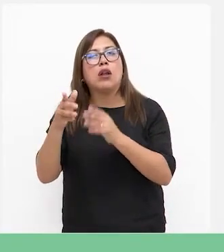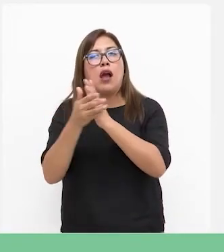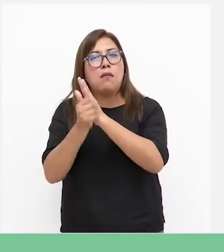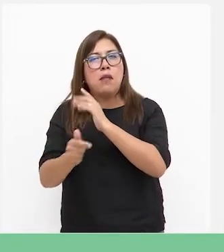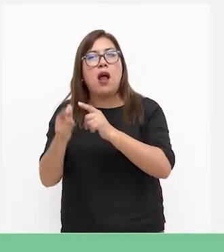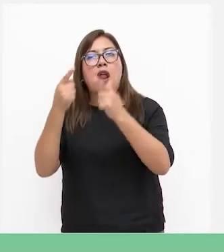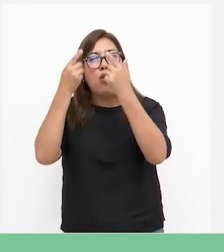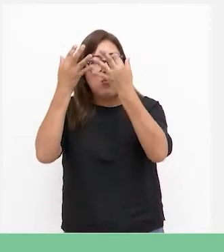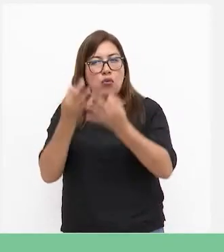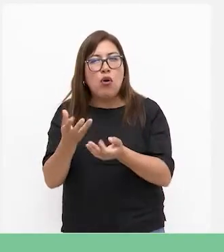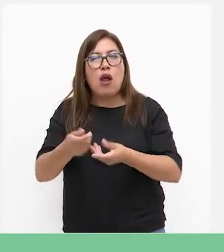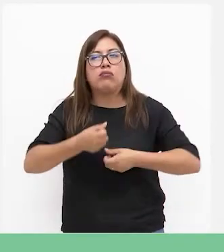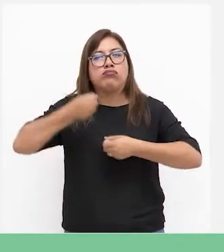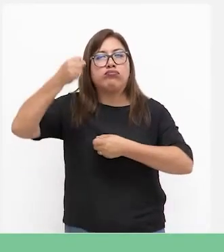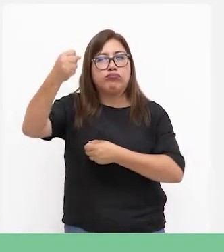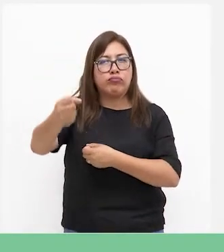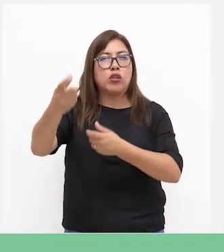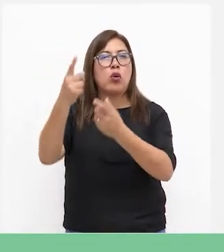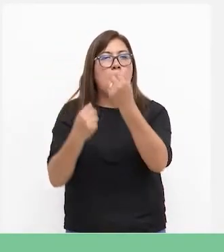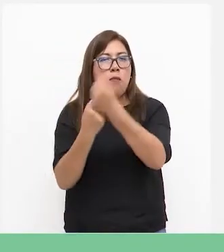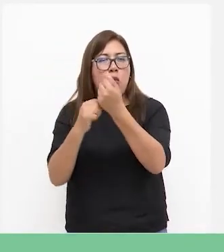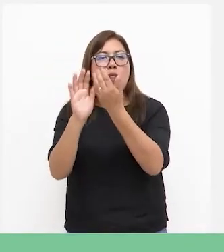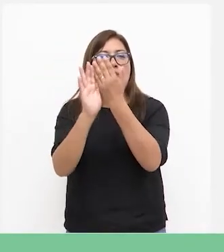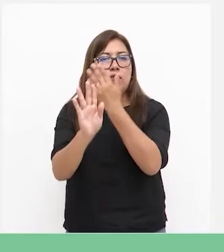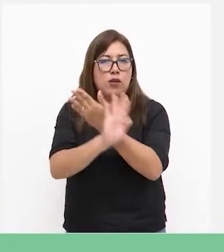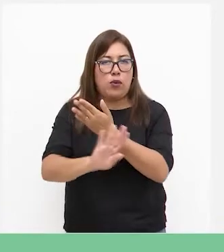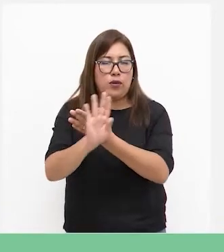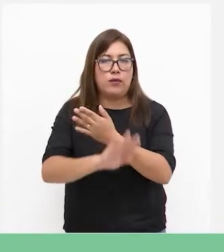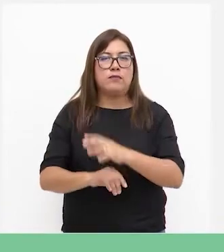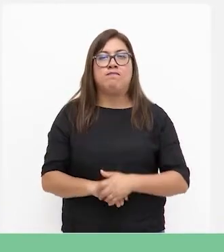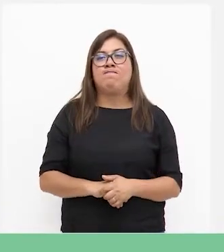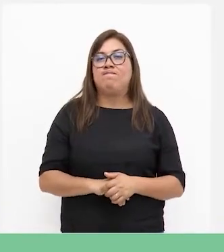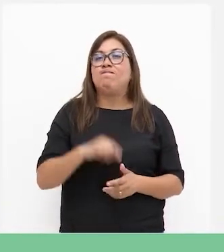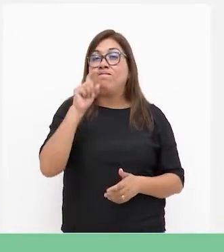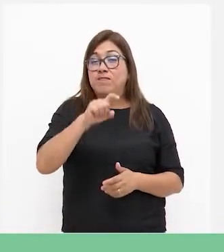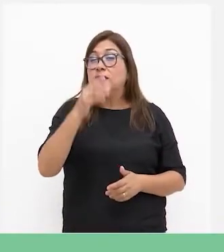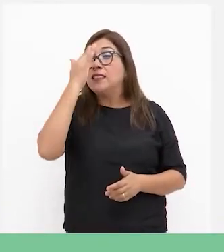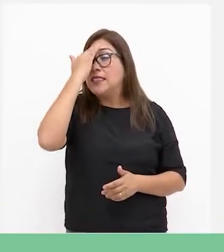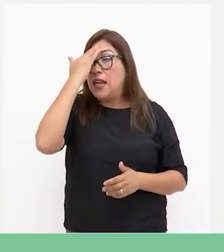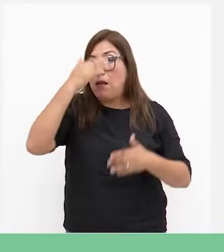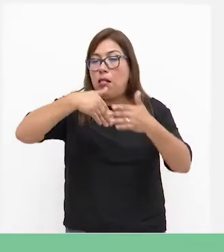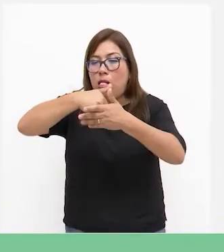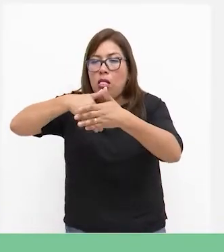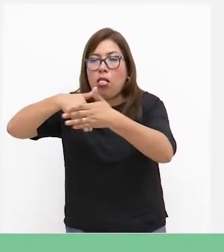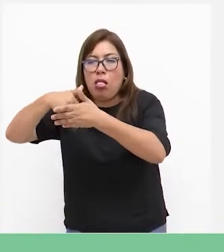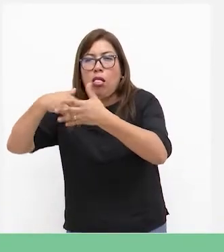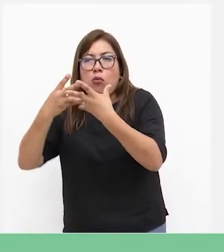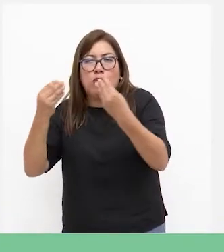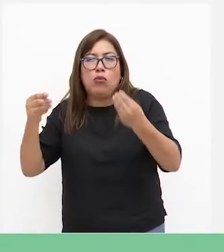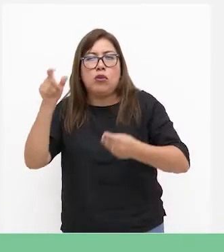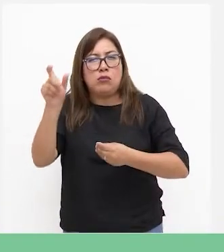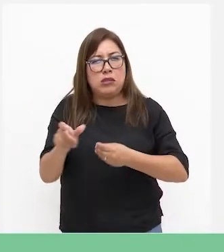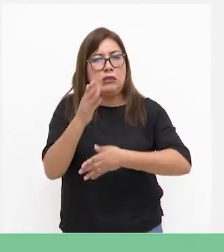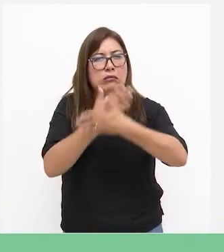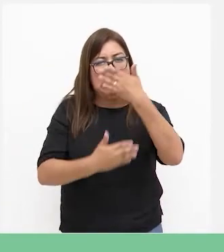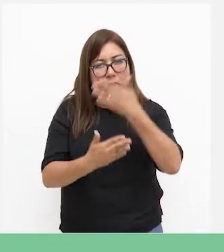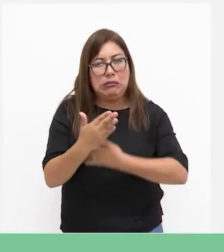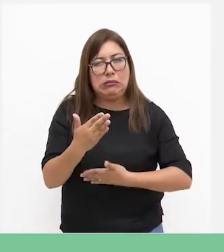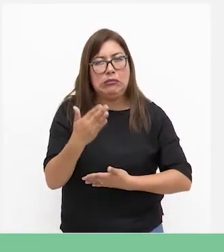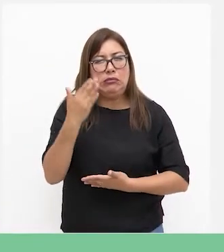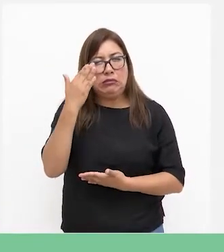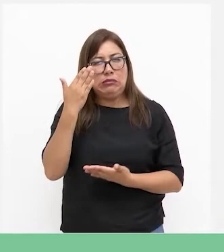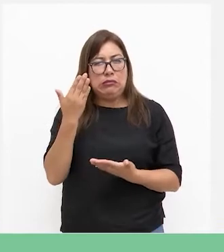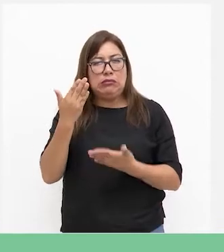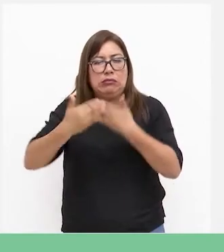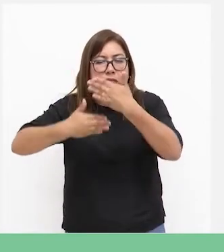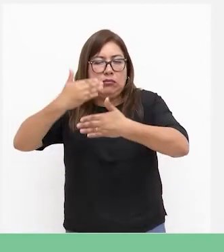jurídica de la designación de apoyos y salvaguardias, tomando en cuenta las barreras que enfrentan las personas con